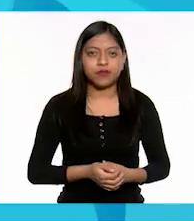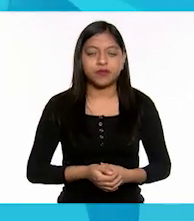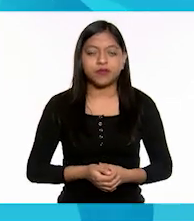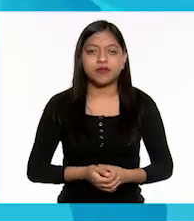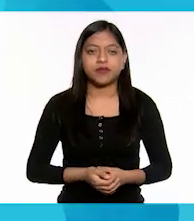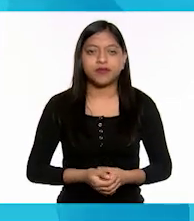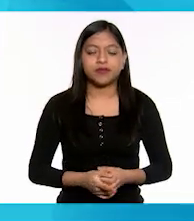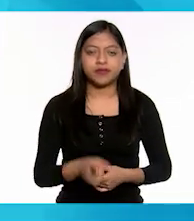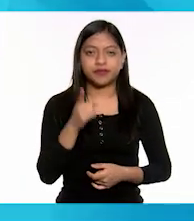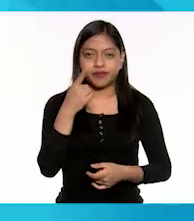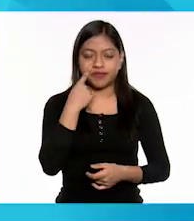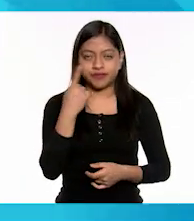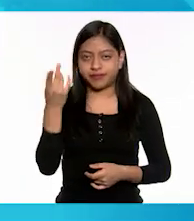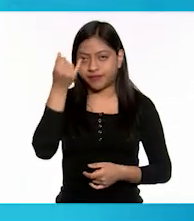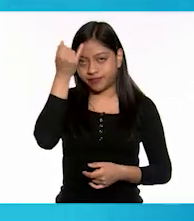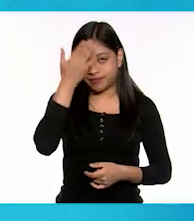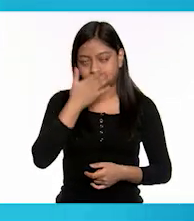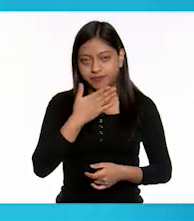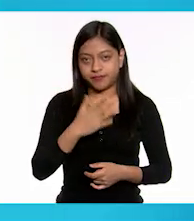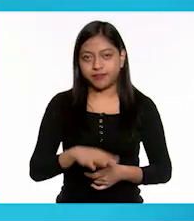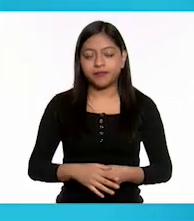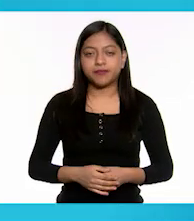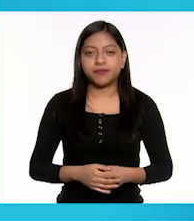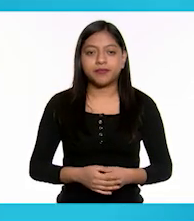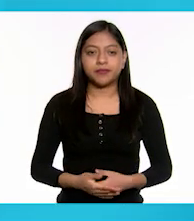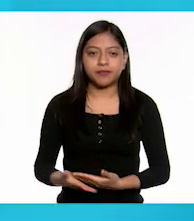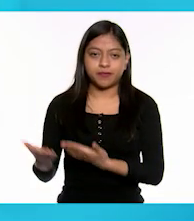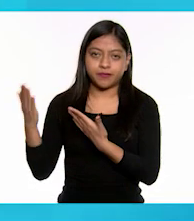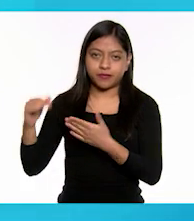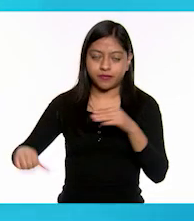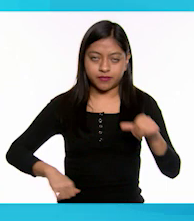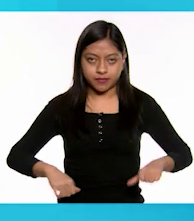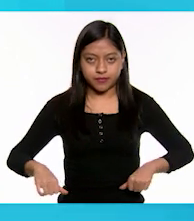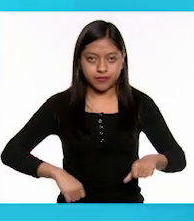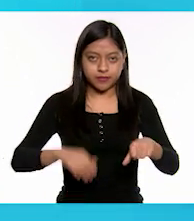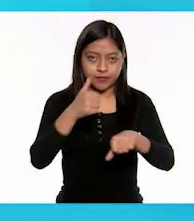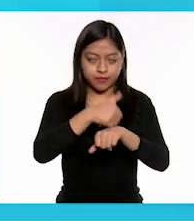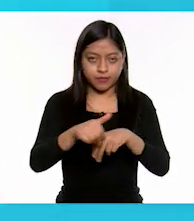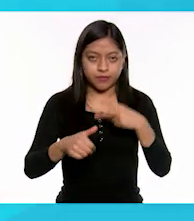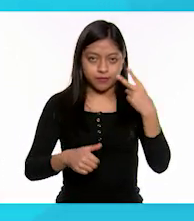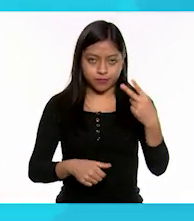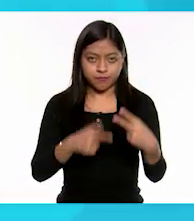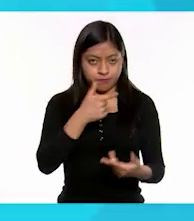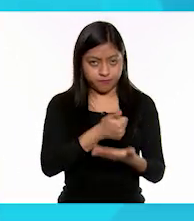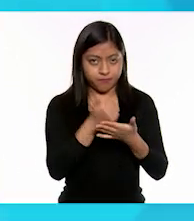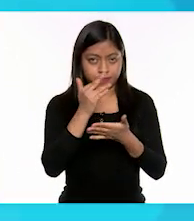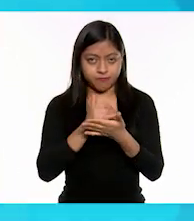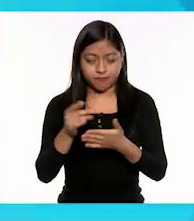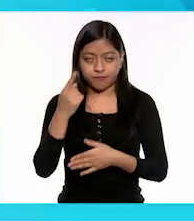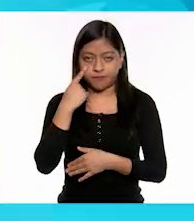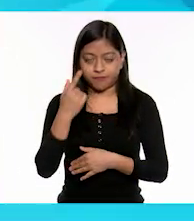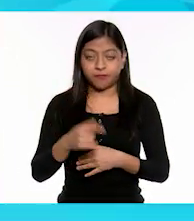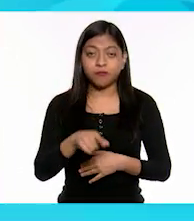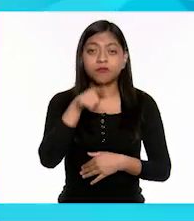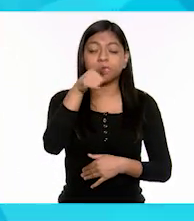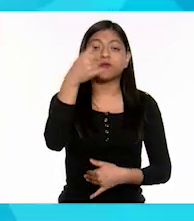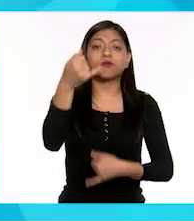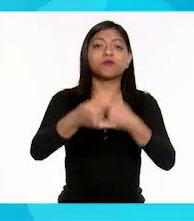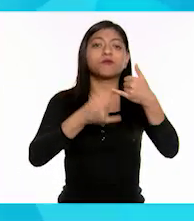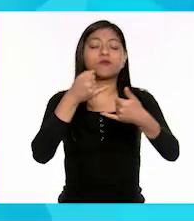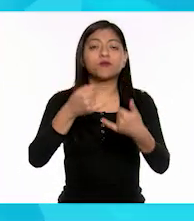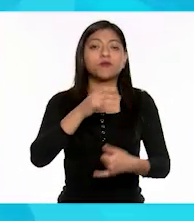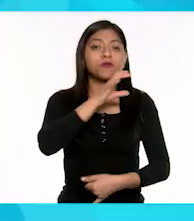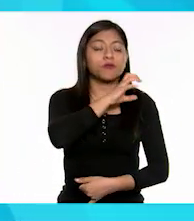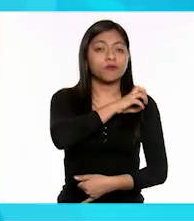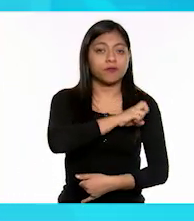vamos a ver la siguiente imagen 4 hoy esta actividad dos medidas en que se parece su juego favorito al de